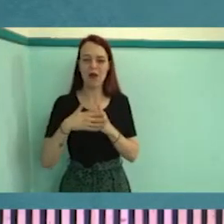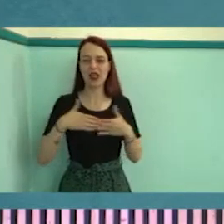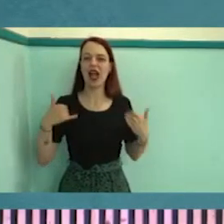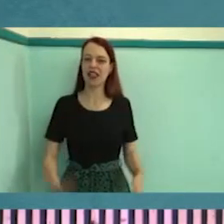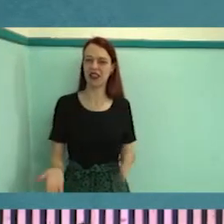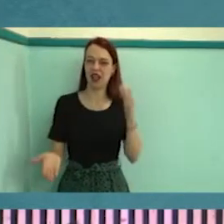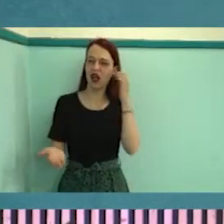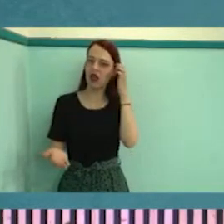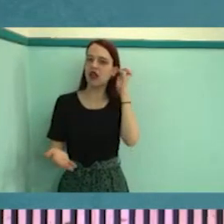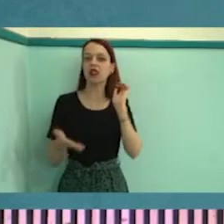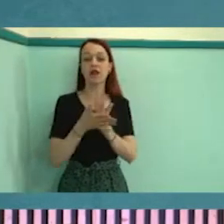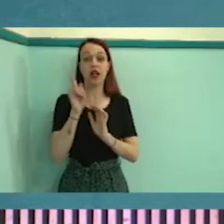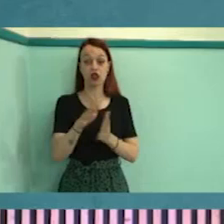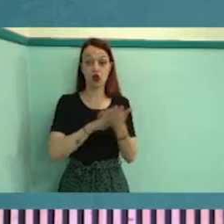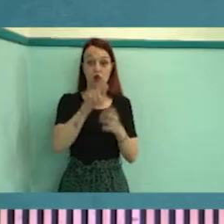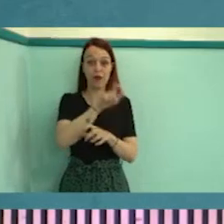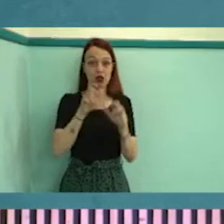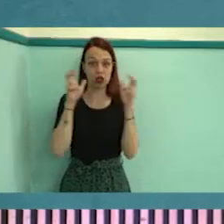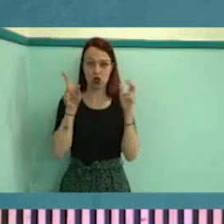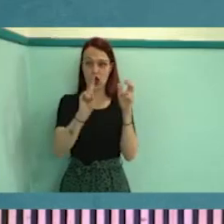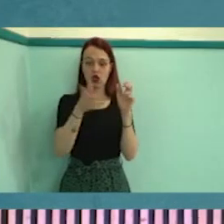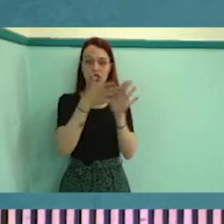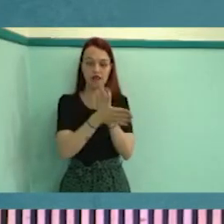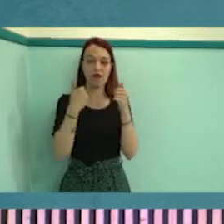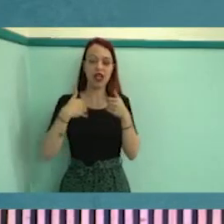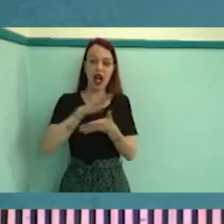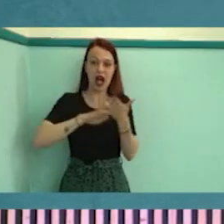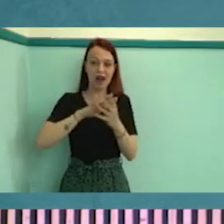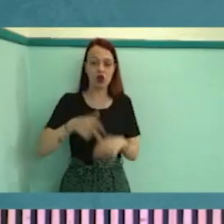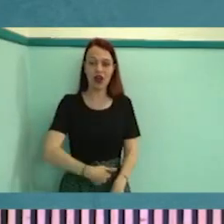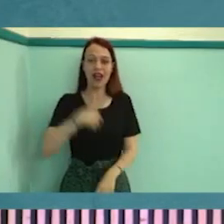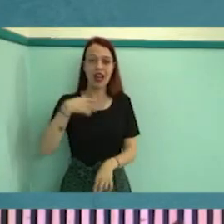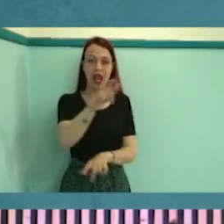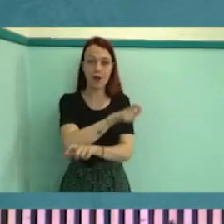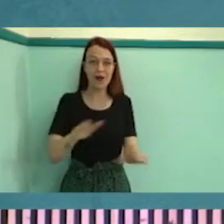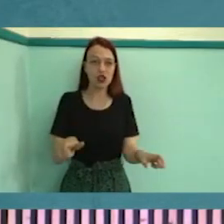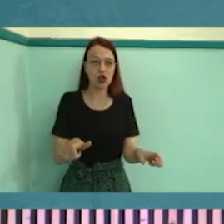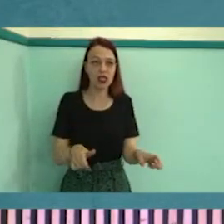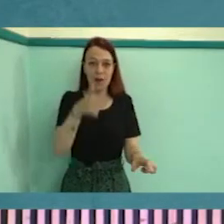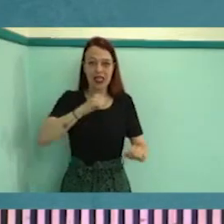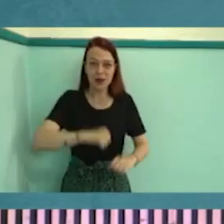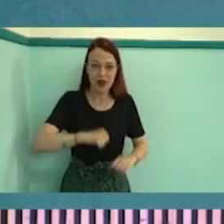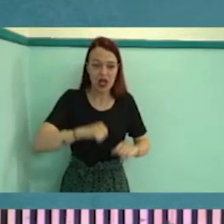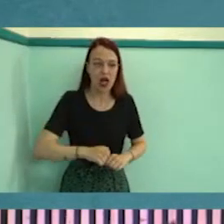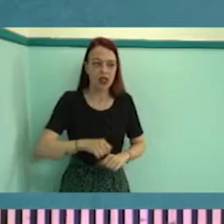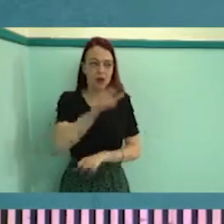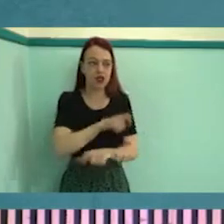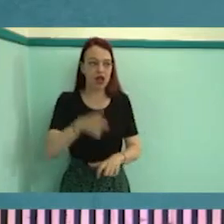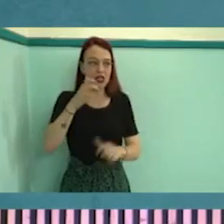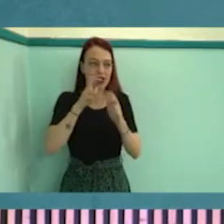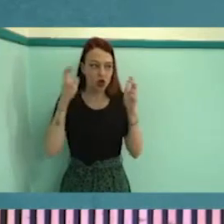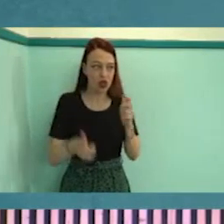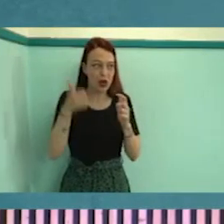no solamente hablando de las personas gordas Es que para mí abrir esa puerta es abrir la puerta a la gente Eh más vieja a la gente más gorda más